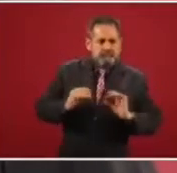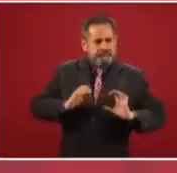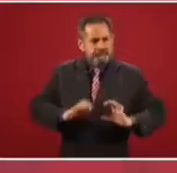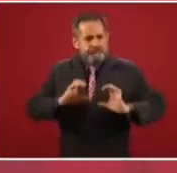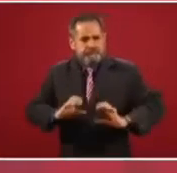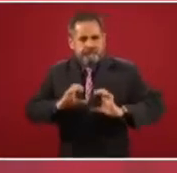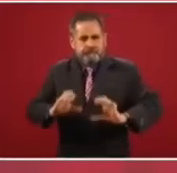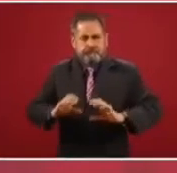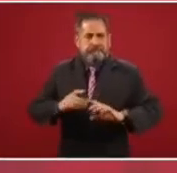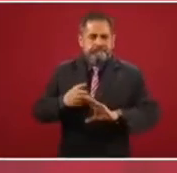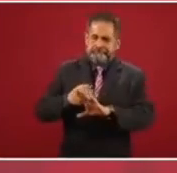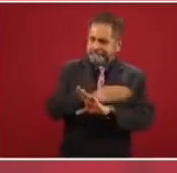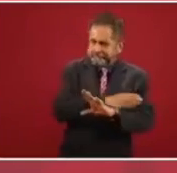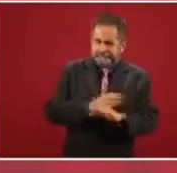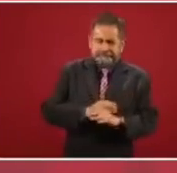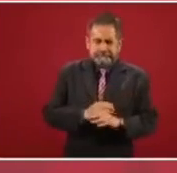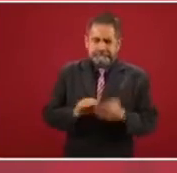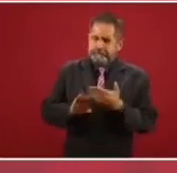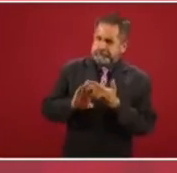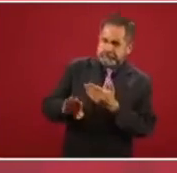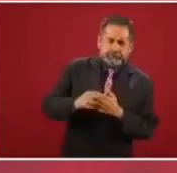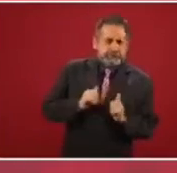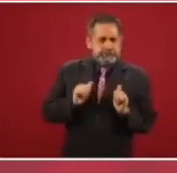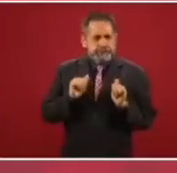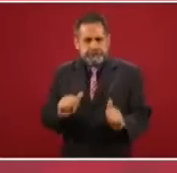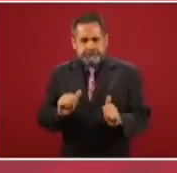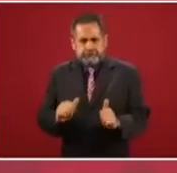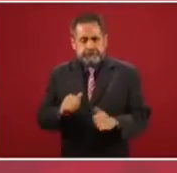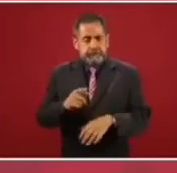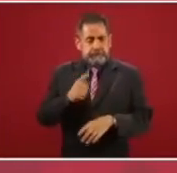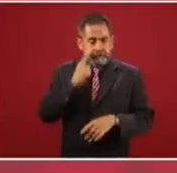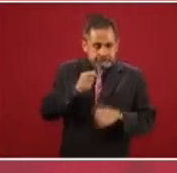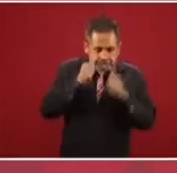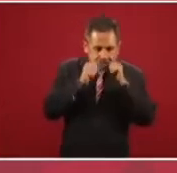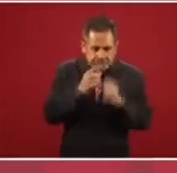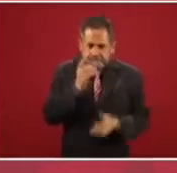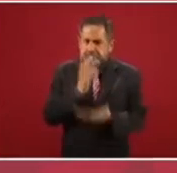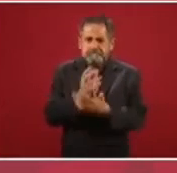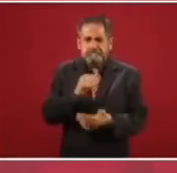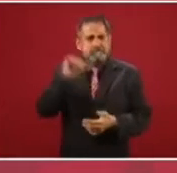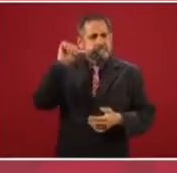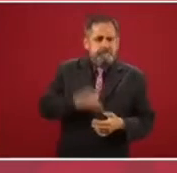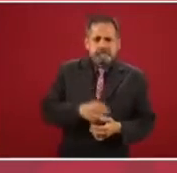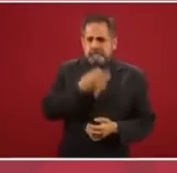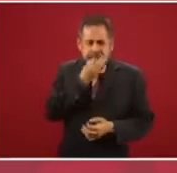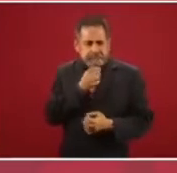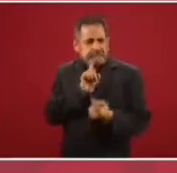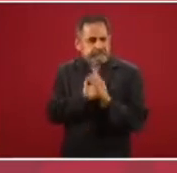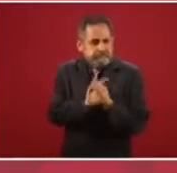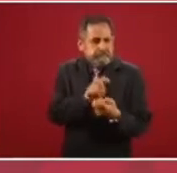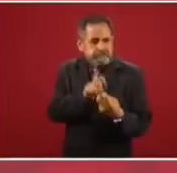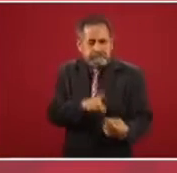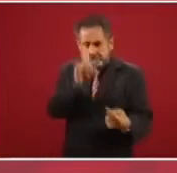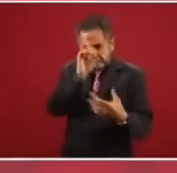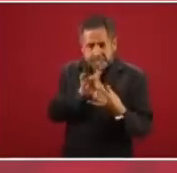un buen primer nivel de atención médica ahorramos